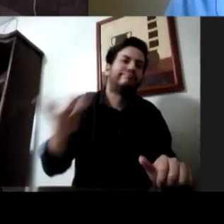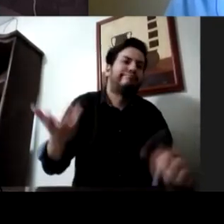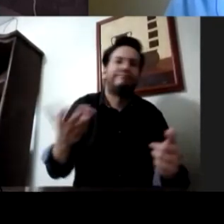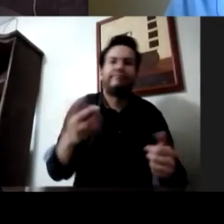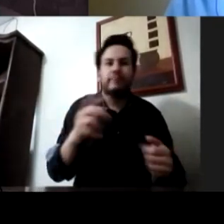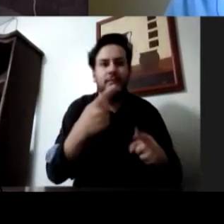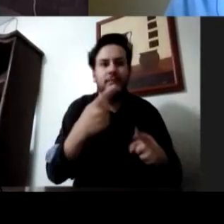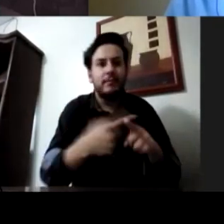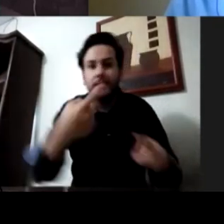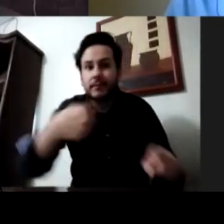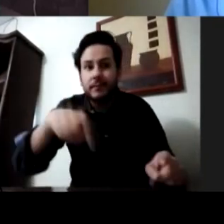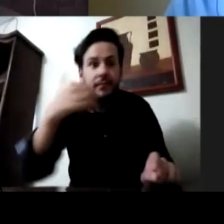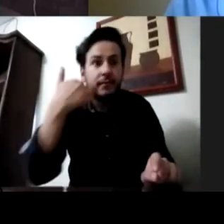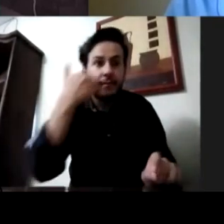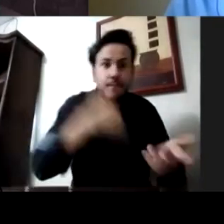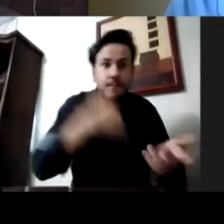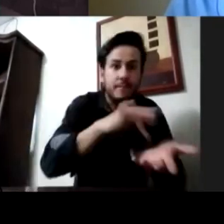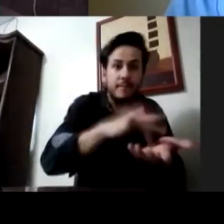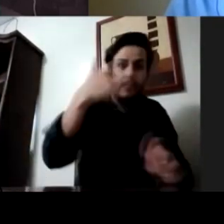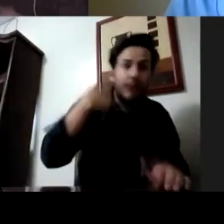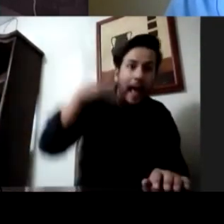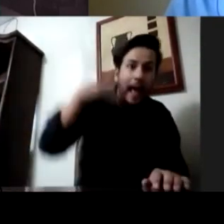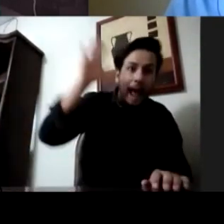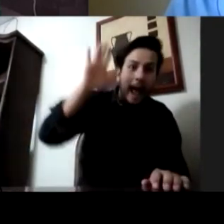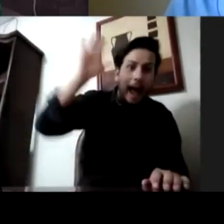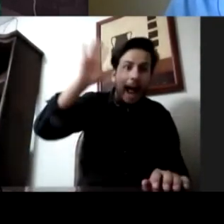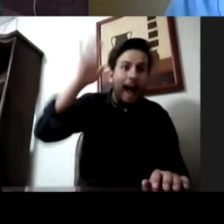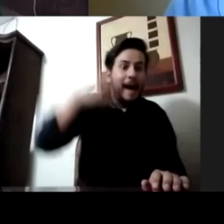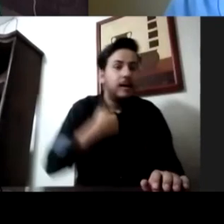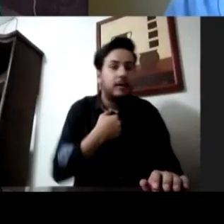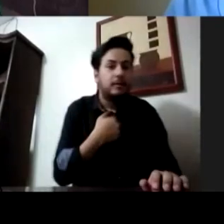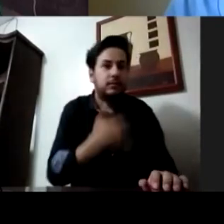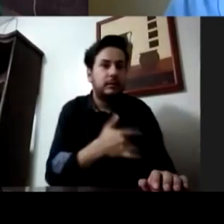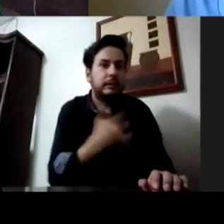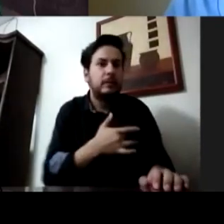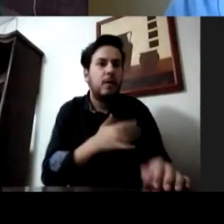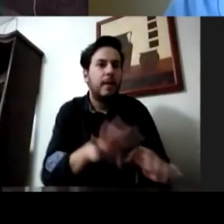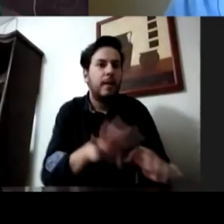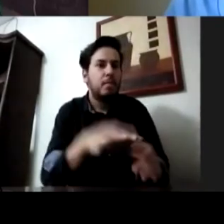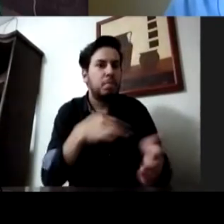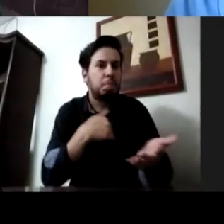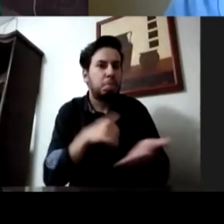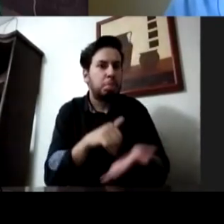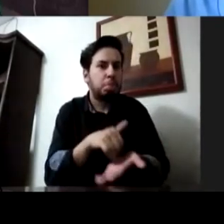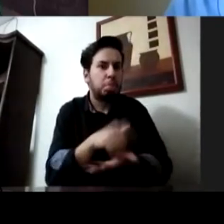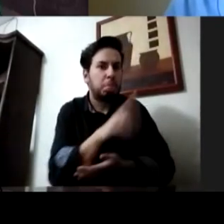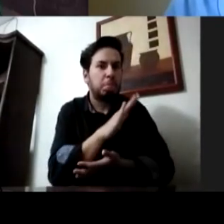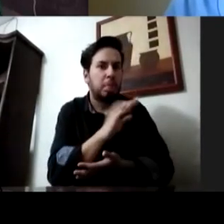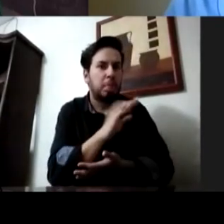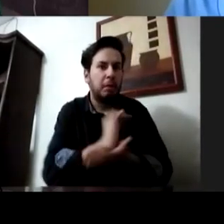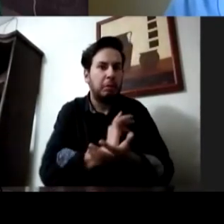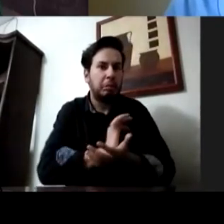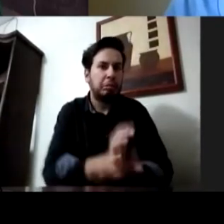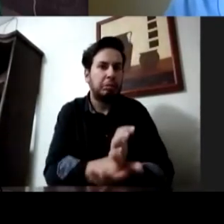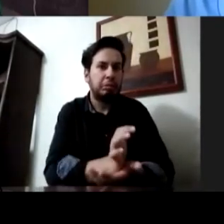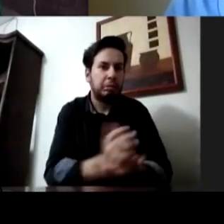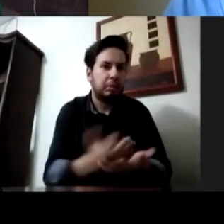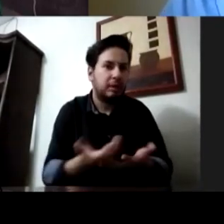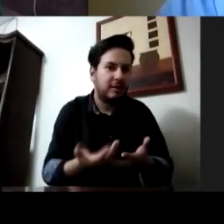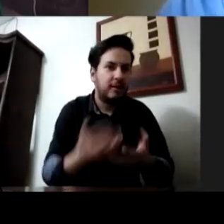de Guerrero, le agradeceríamos que nos lo diga para que no nos sintamos excluidos y discriminados de esta reunión.